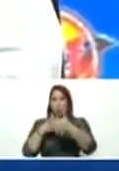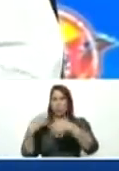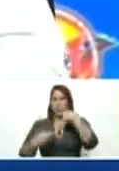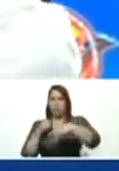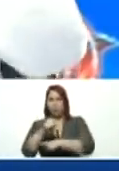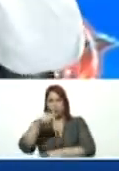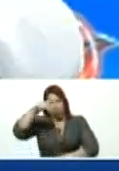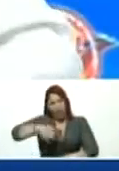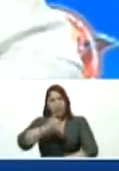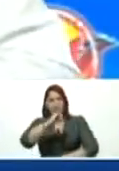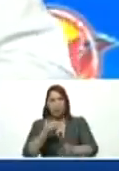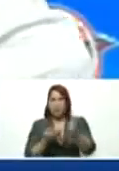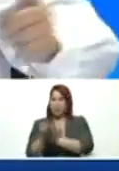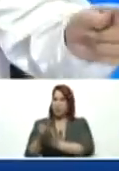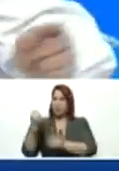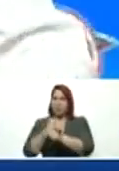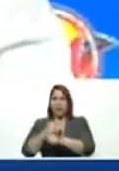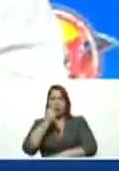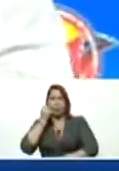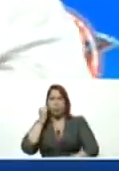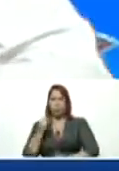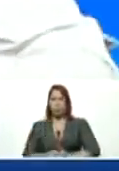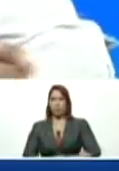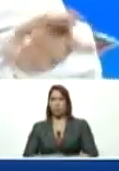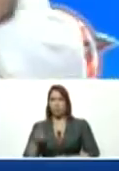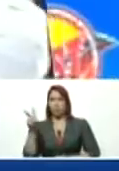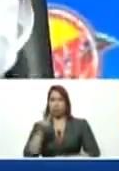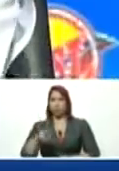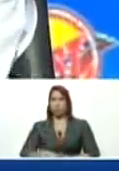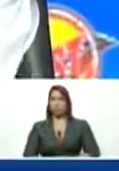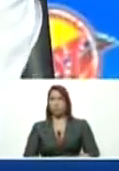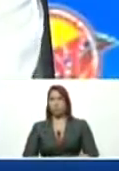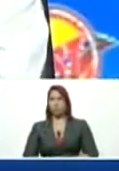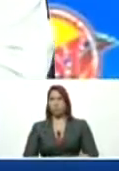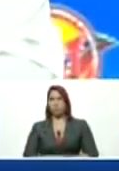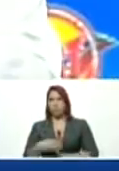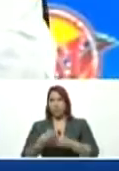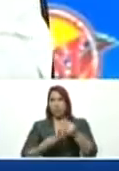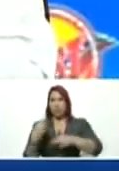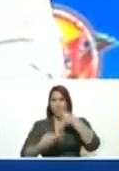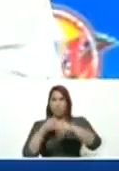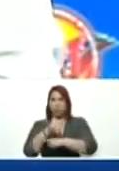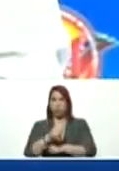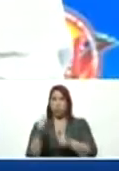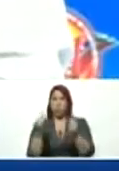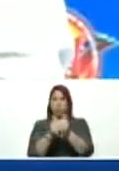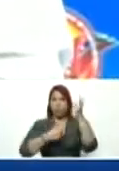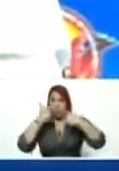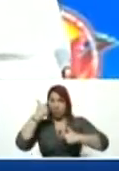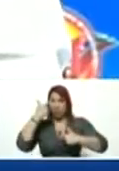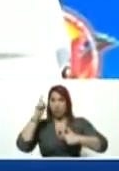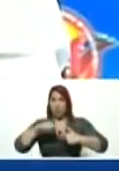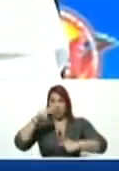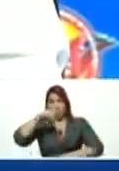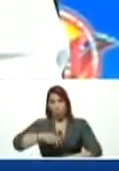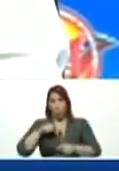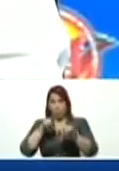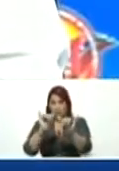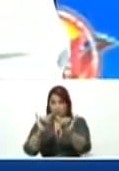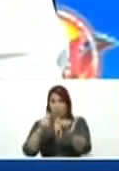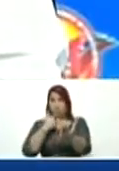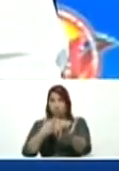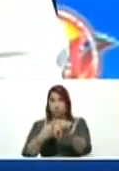lealtad presidente y los trabajadores y trabajadores venezolanos hechos en revolución con el comandante chávez y hoy como usted es